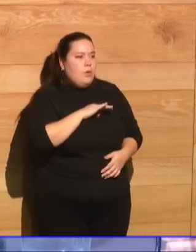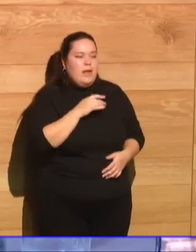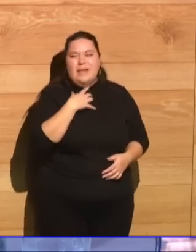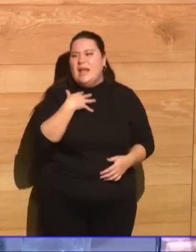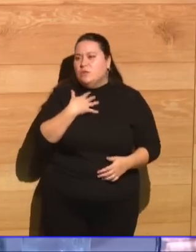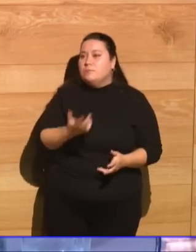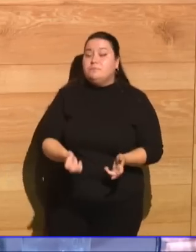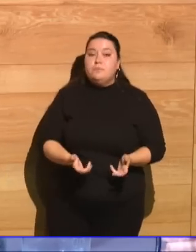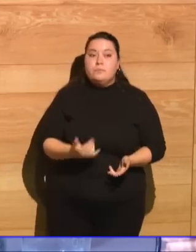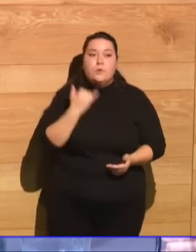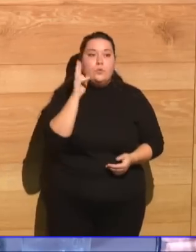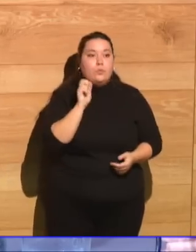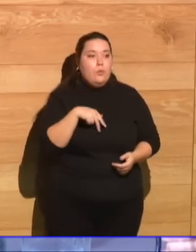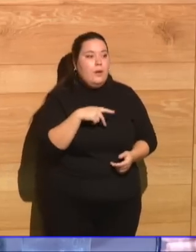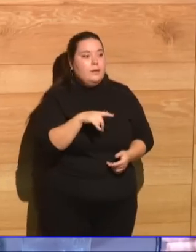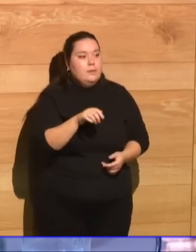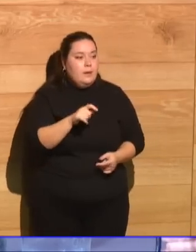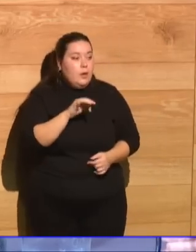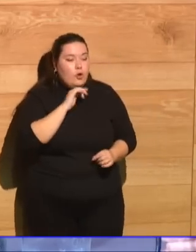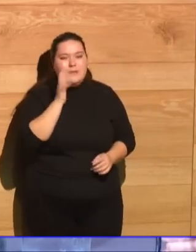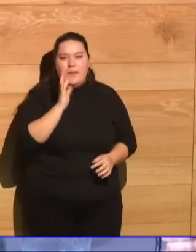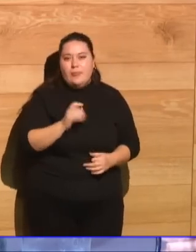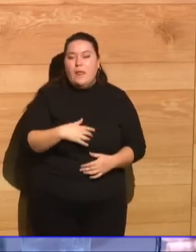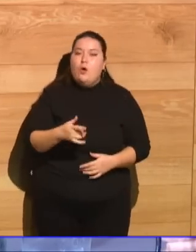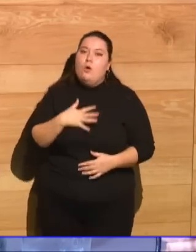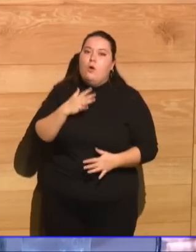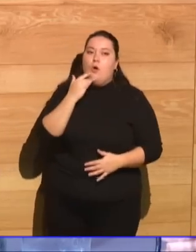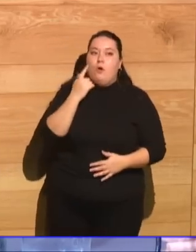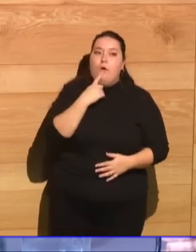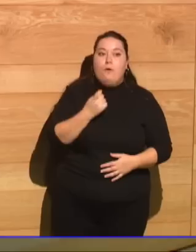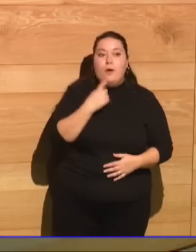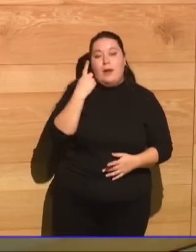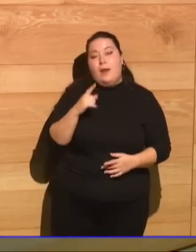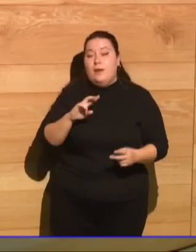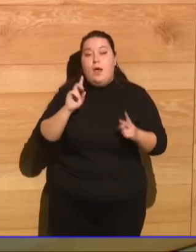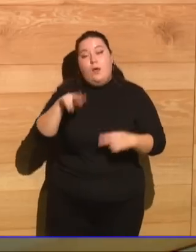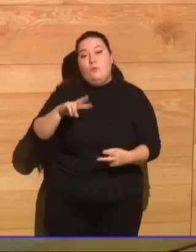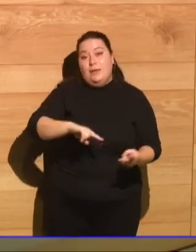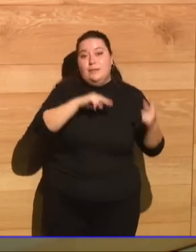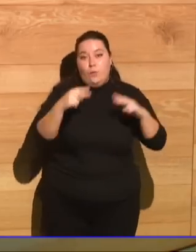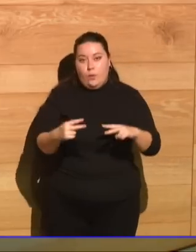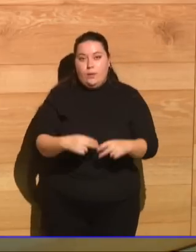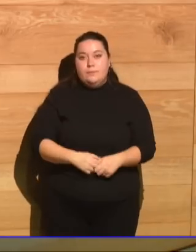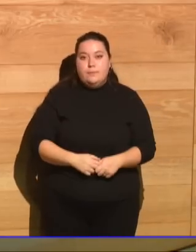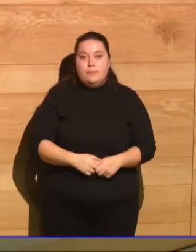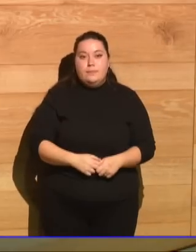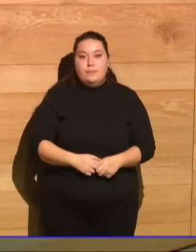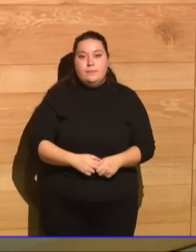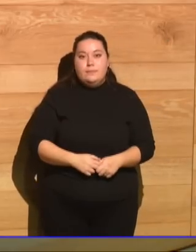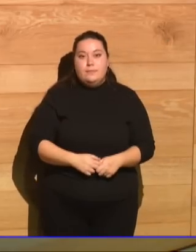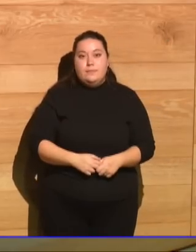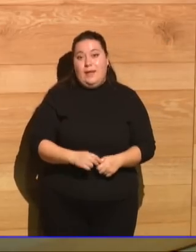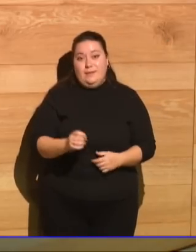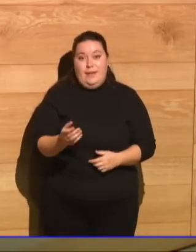Juan. No, es verdad, me han dado en fin, ojalá nunca se traduzca este podcast. Te lo